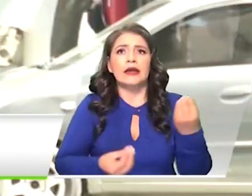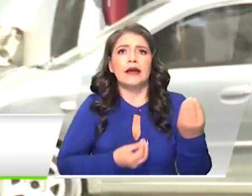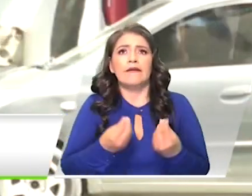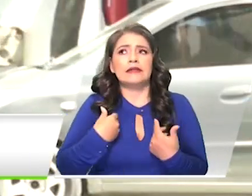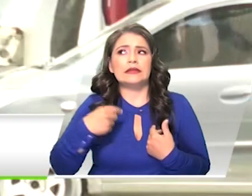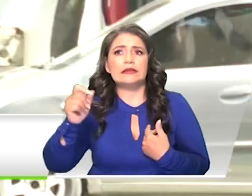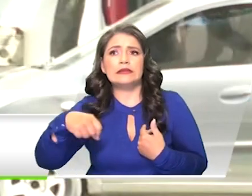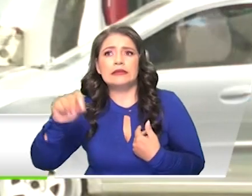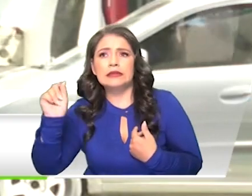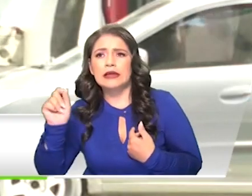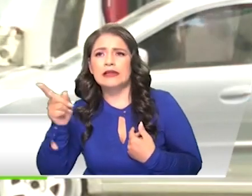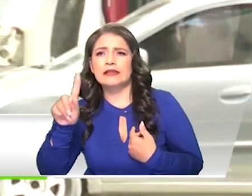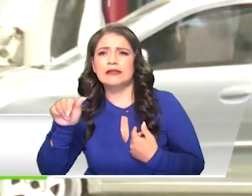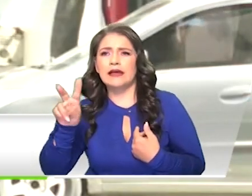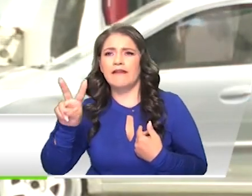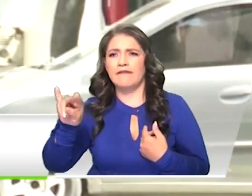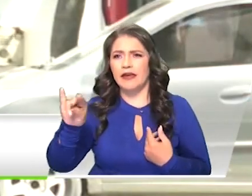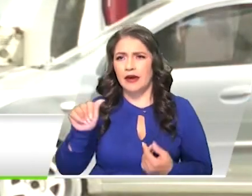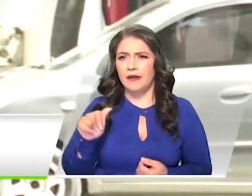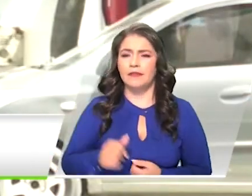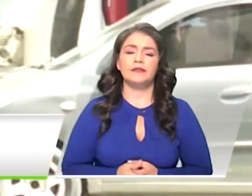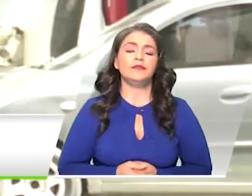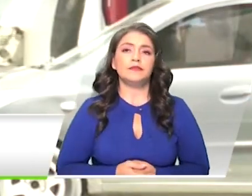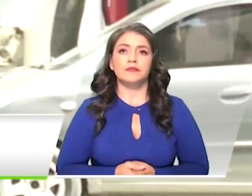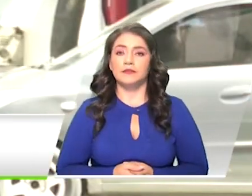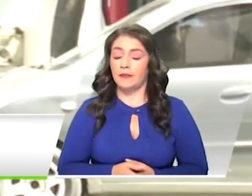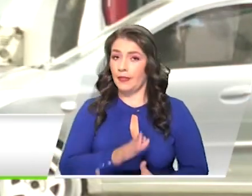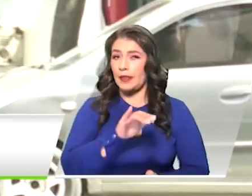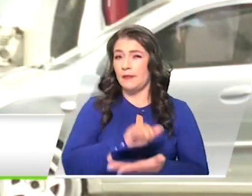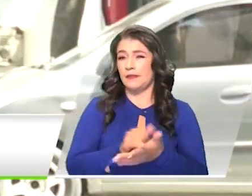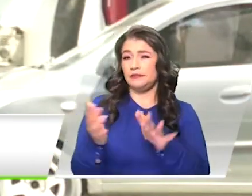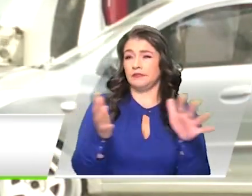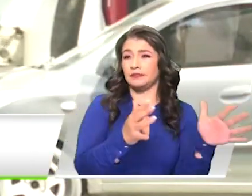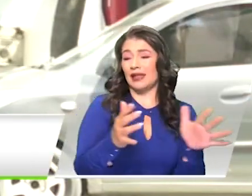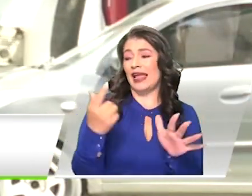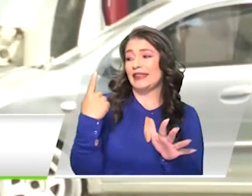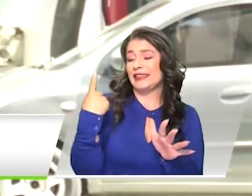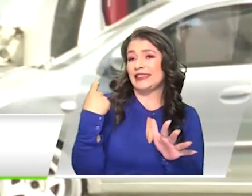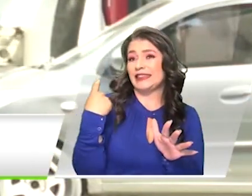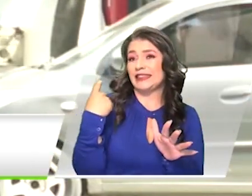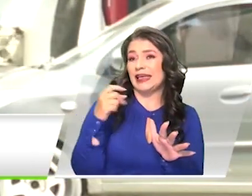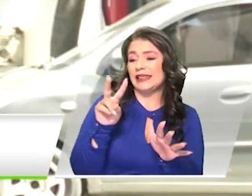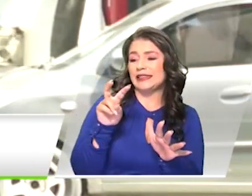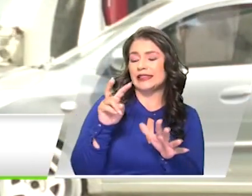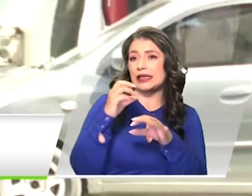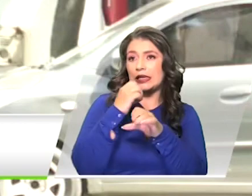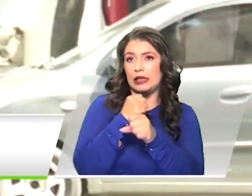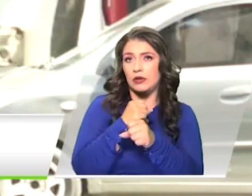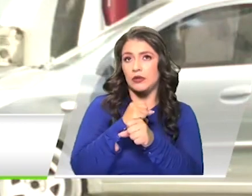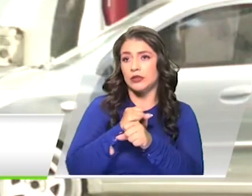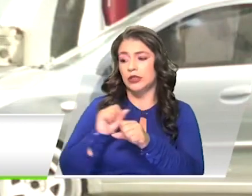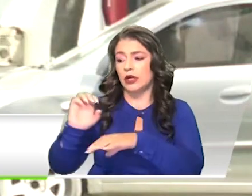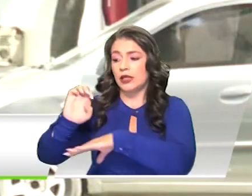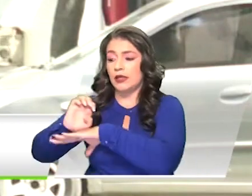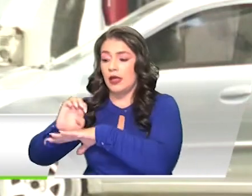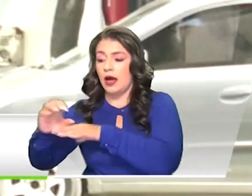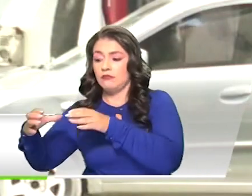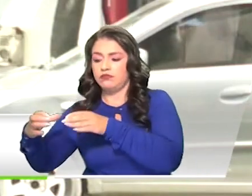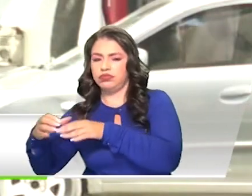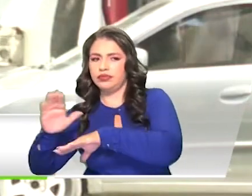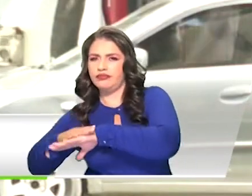Sabia Salud. Entonces, de esta manera, sobre las 7 de la noche fue que la Supersalud del día viernes